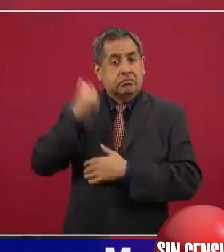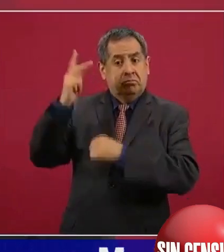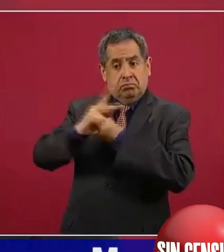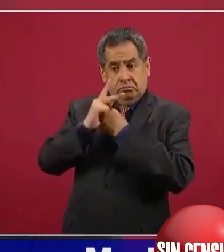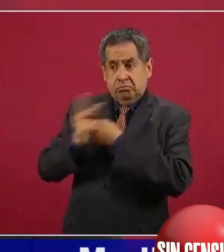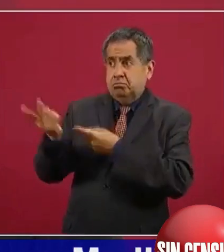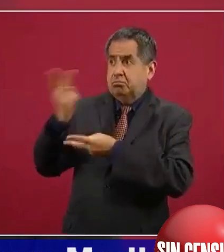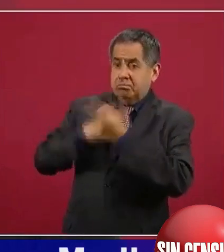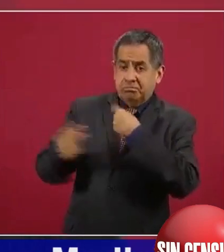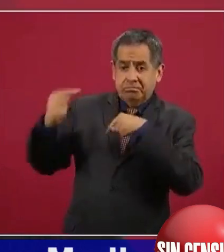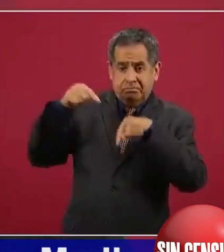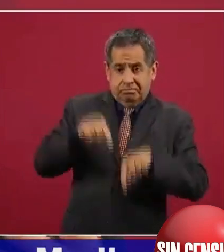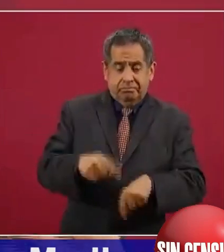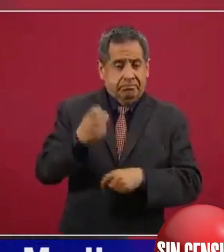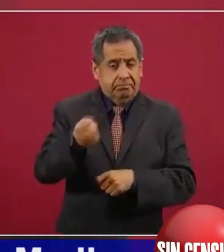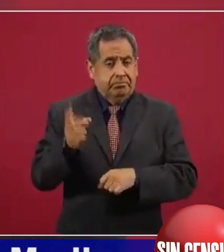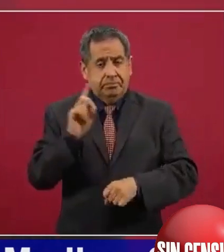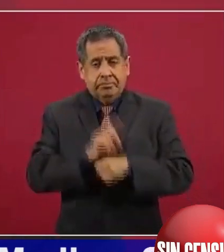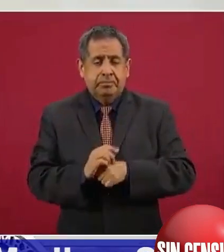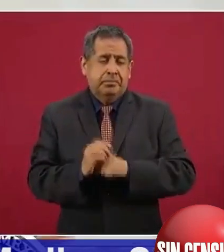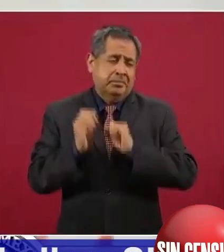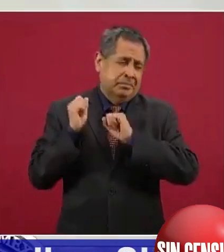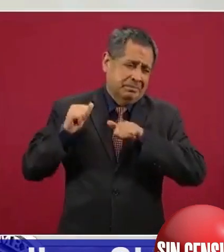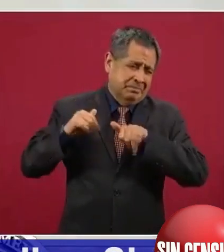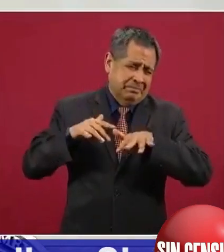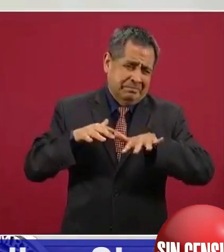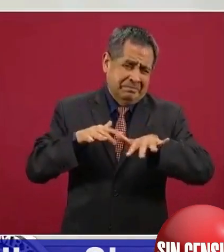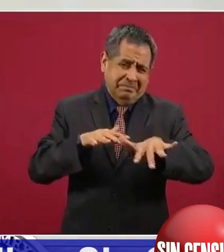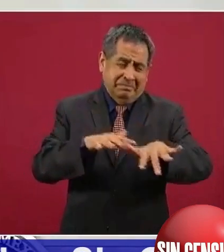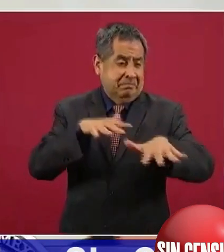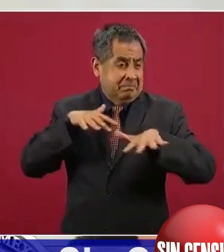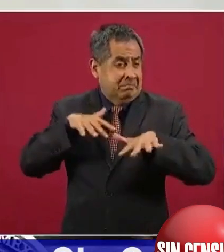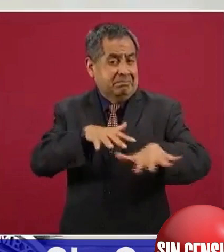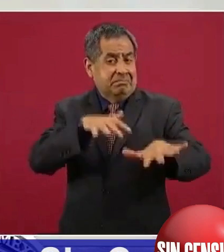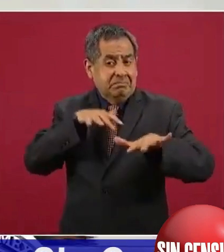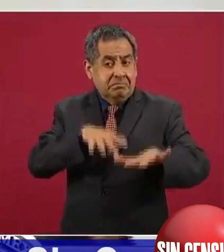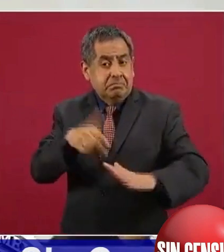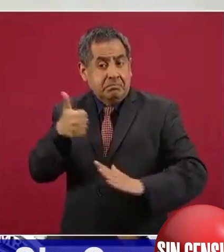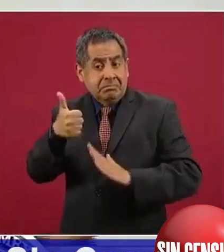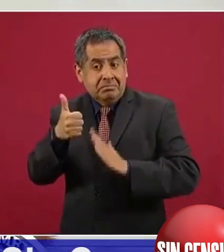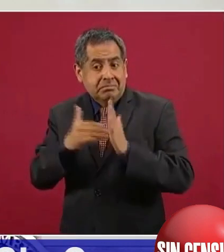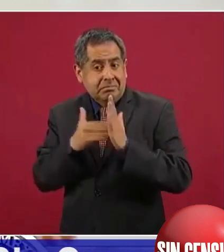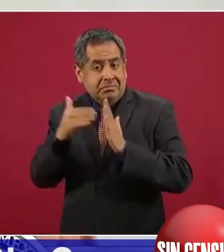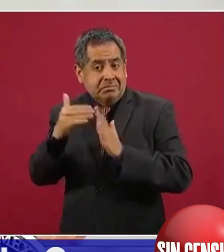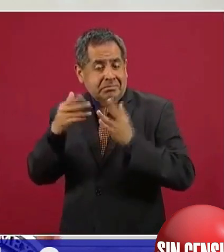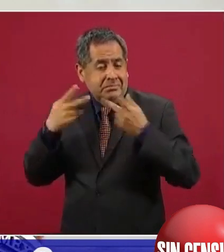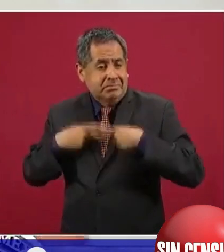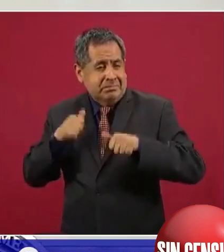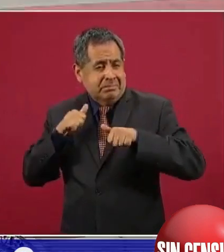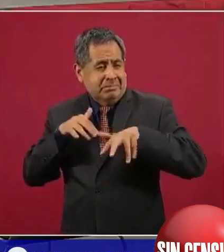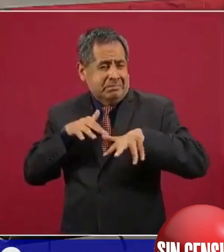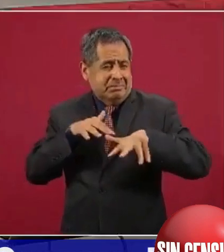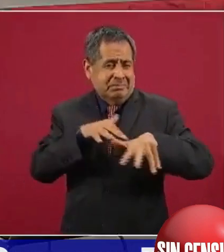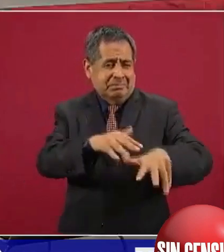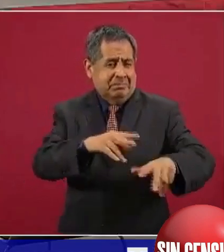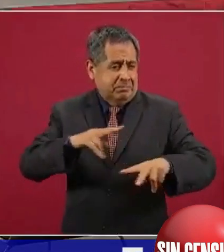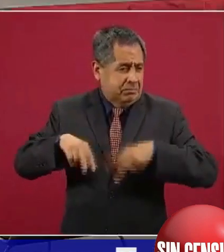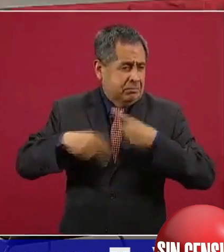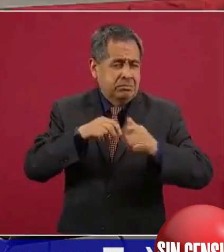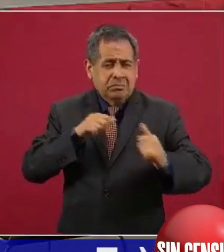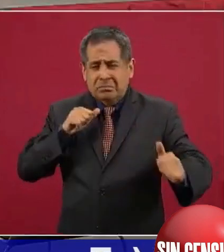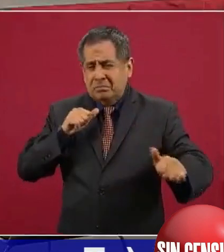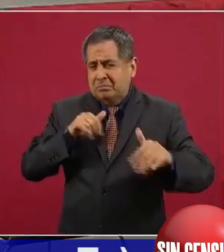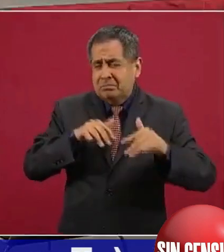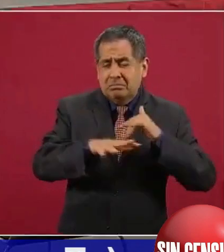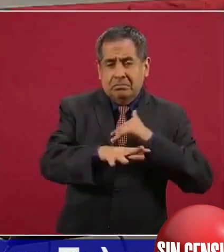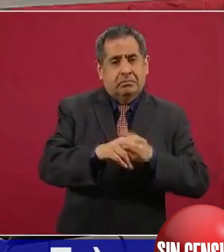país, y que en el tránsito puede haber hasta 6 millones de personas en movimiento. Esto, no hay duda, esto